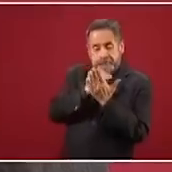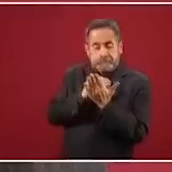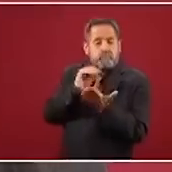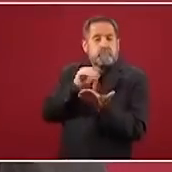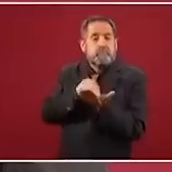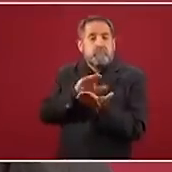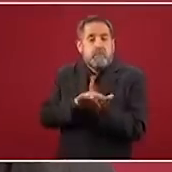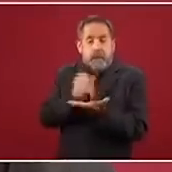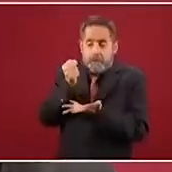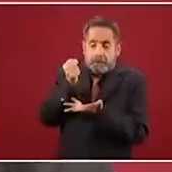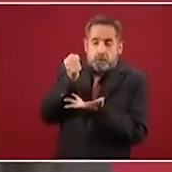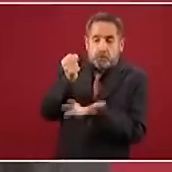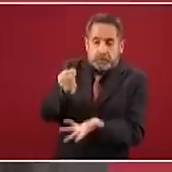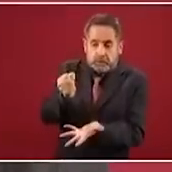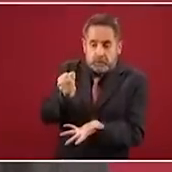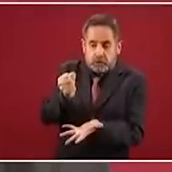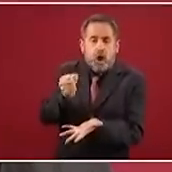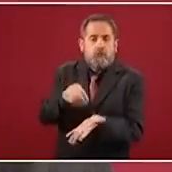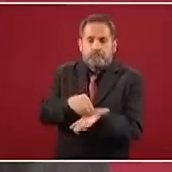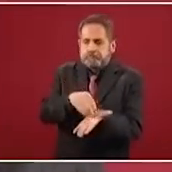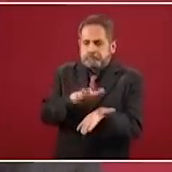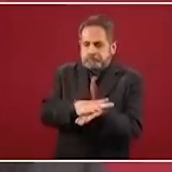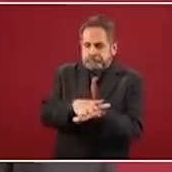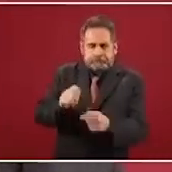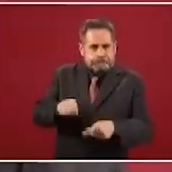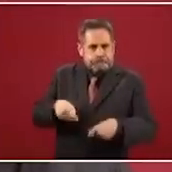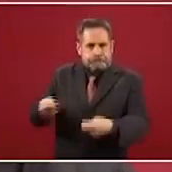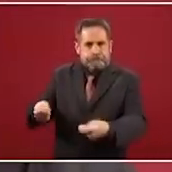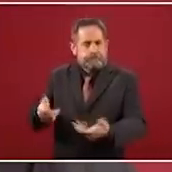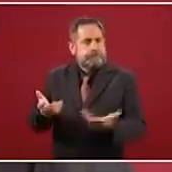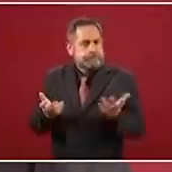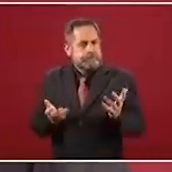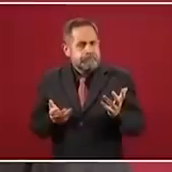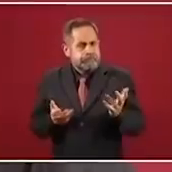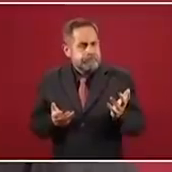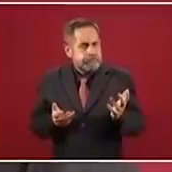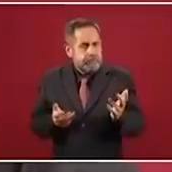porque por lo general la Constitución